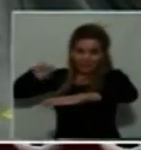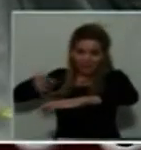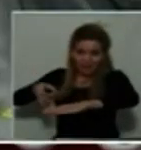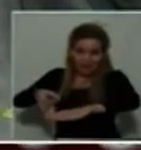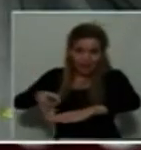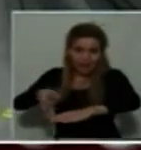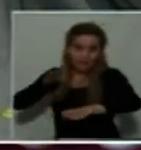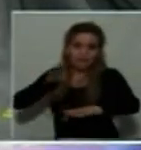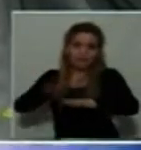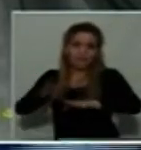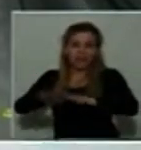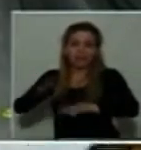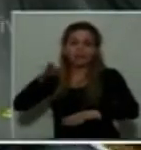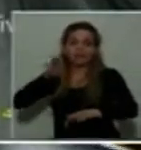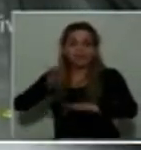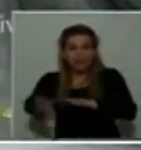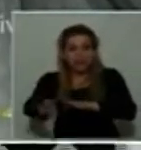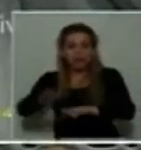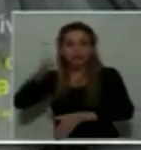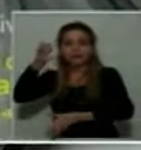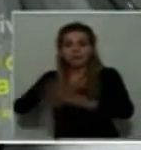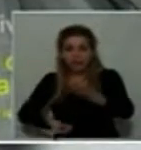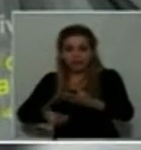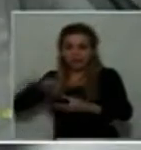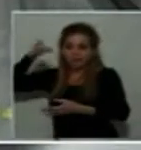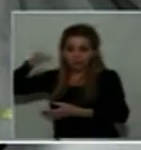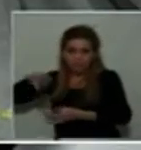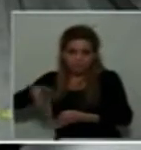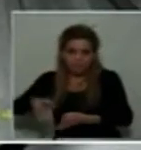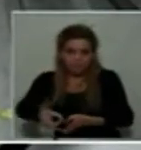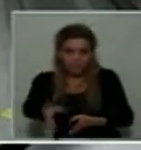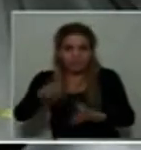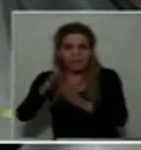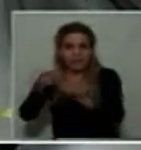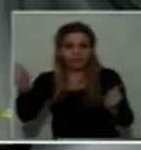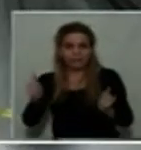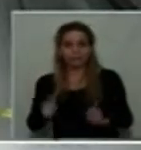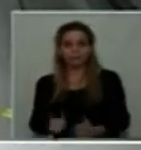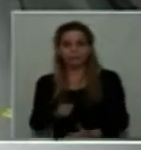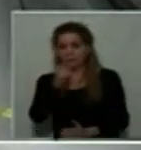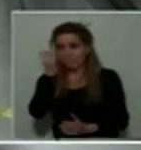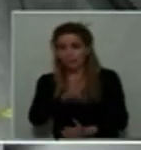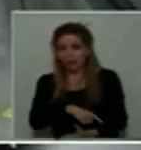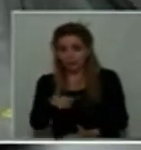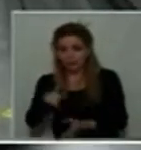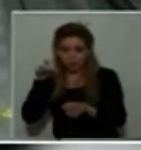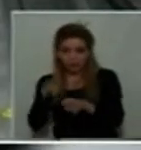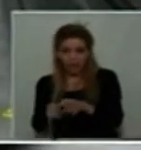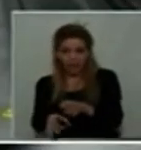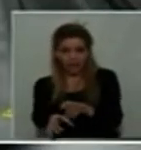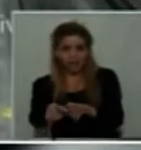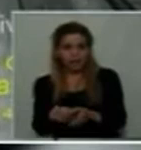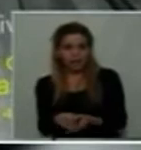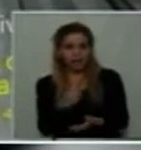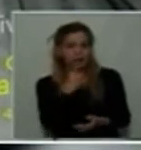y el freno no te funciona, podés acelerar la velocidad. Pero aquí aparentemente ibas en ascenso. A ver, ¿cuál puede ser la crítica más fuerte